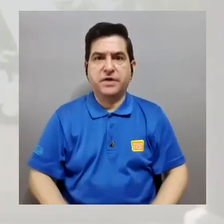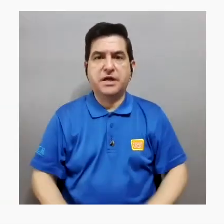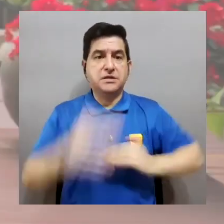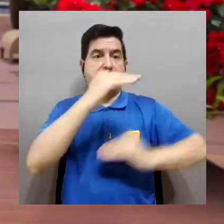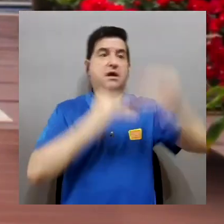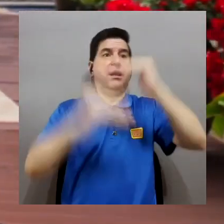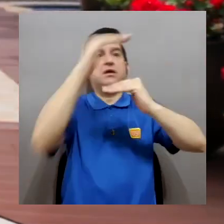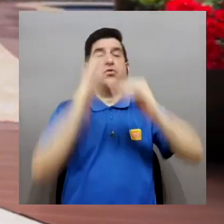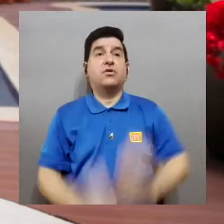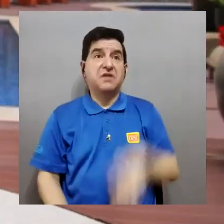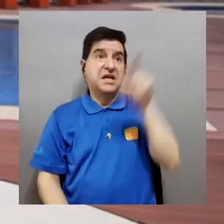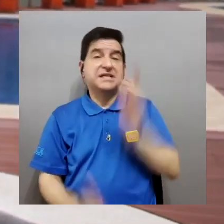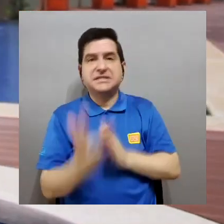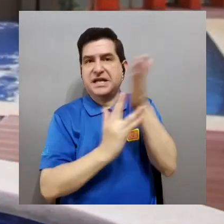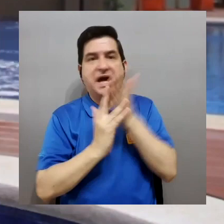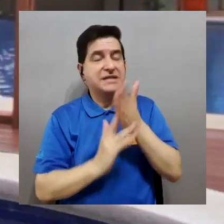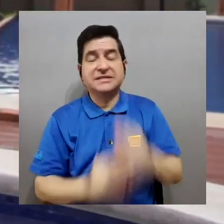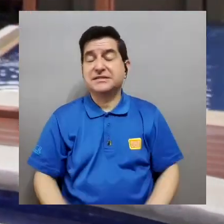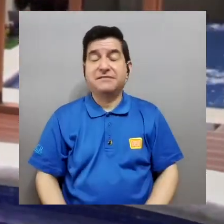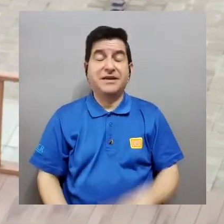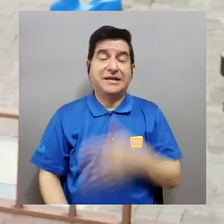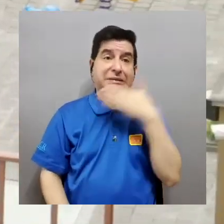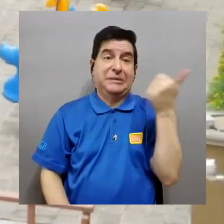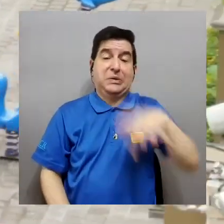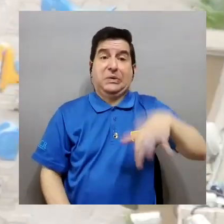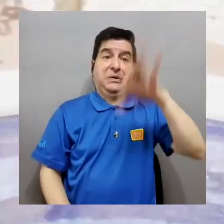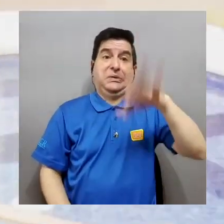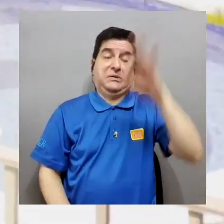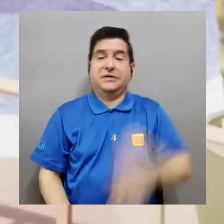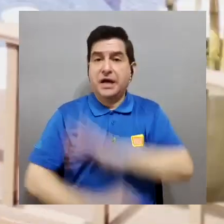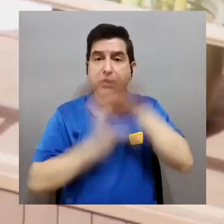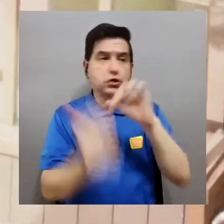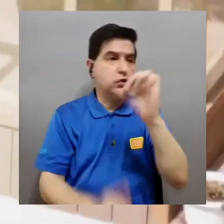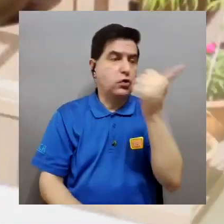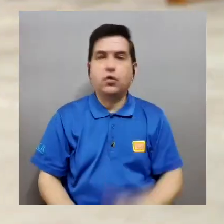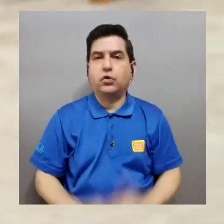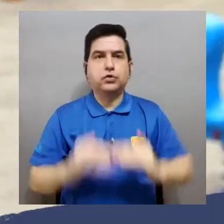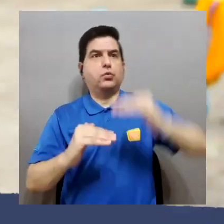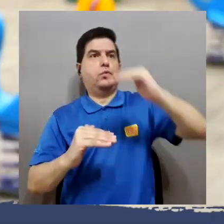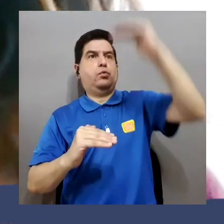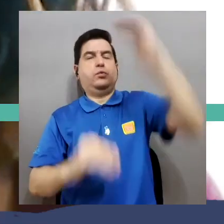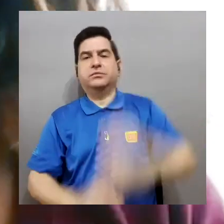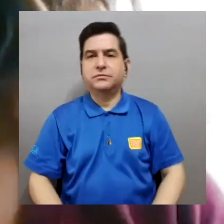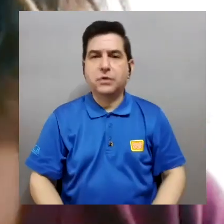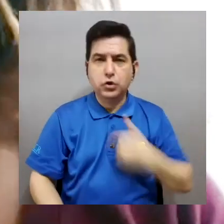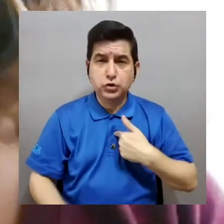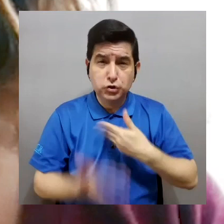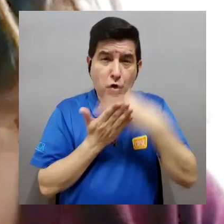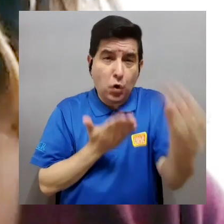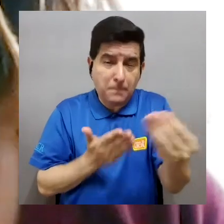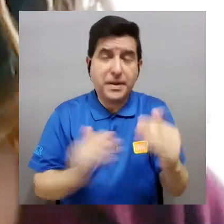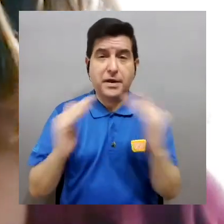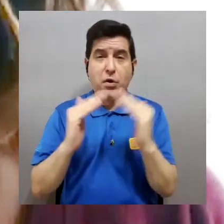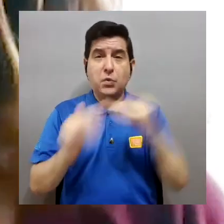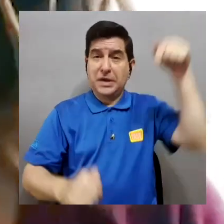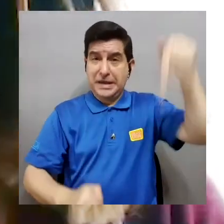en Torres y este era el más accesible, el edificio más accesible que encontré. Todo lo demás iba para arriba. Ya, si yo quisiera comprar